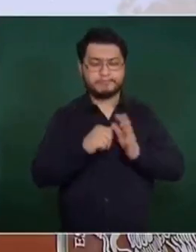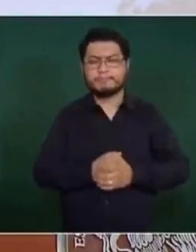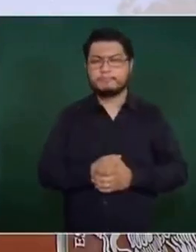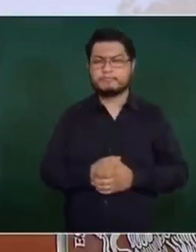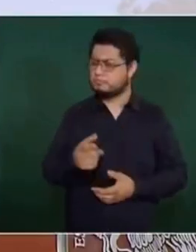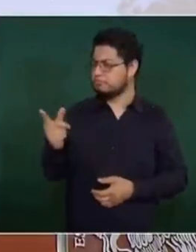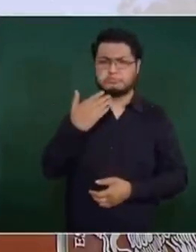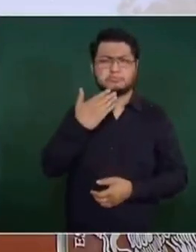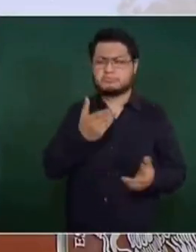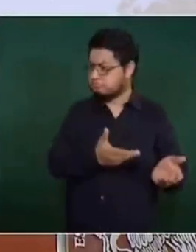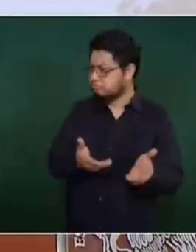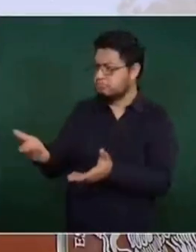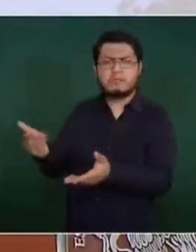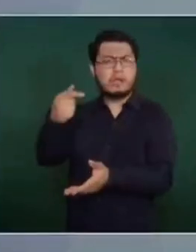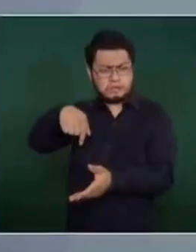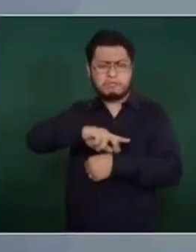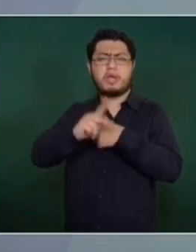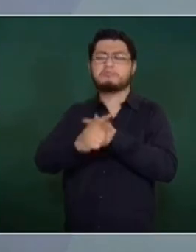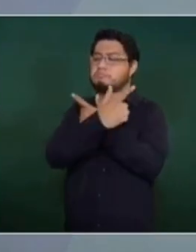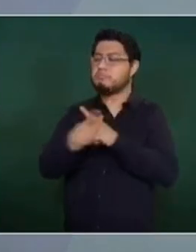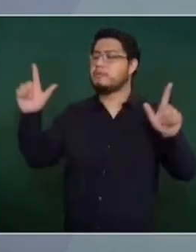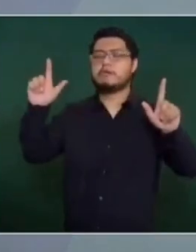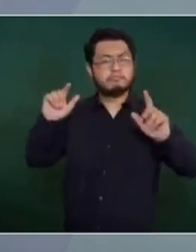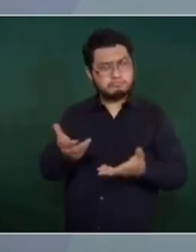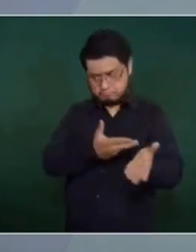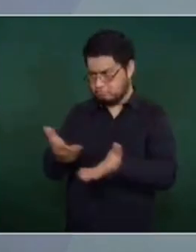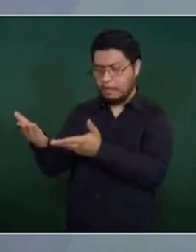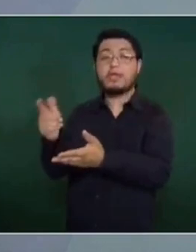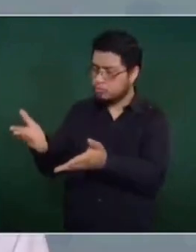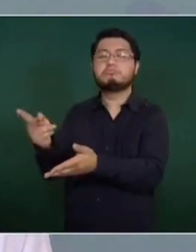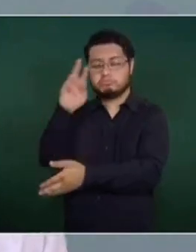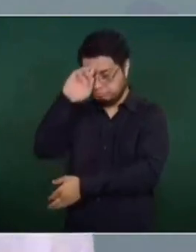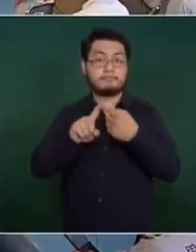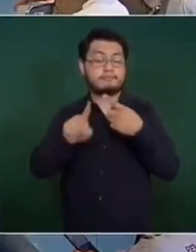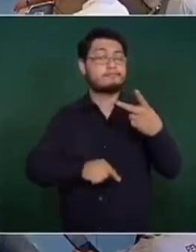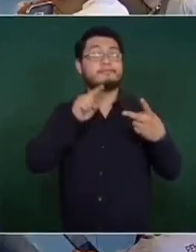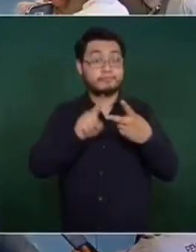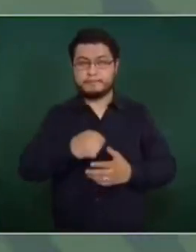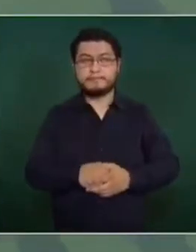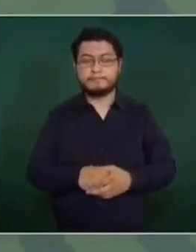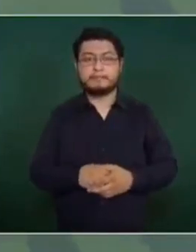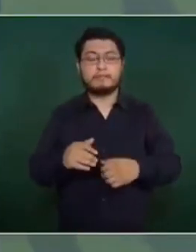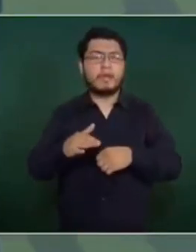se demuestra que vivimos en un país democrático y se garantiza el derecho a disentir. Y segundo,